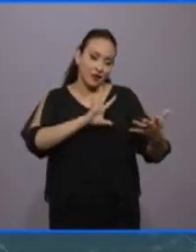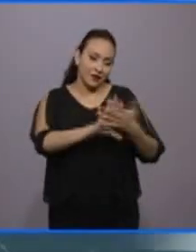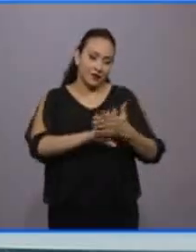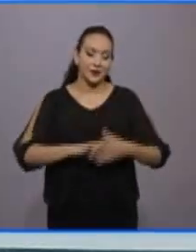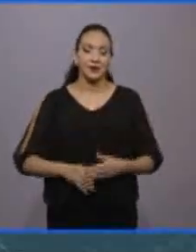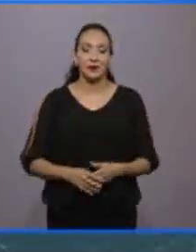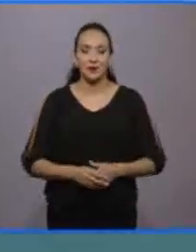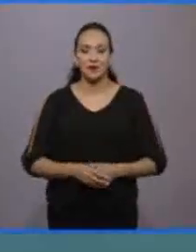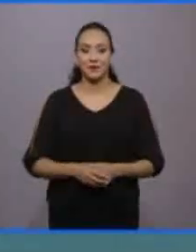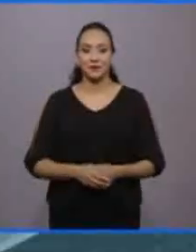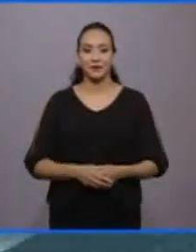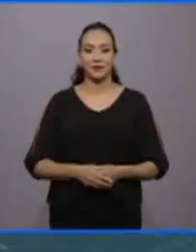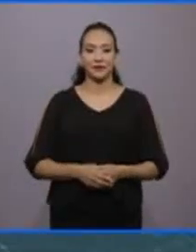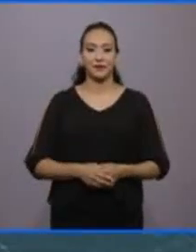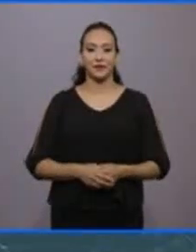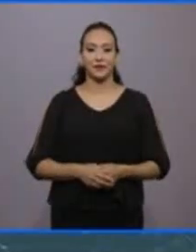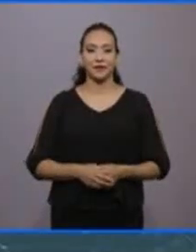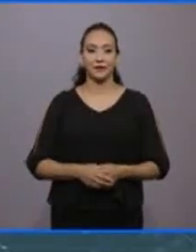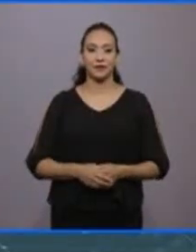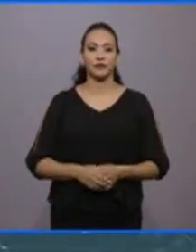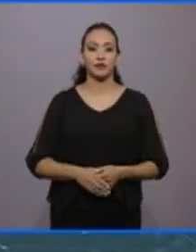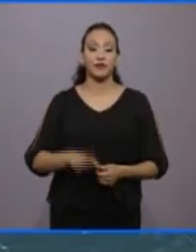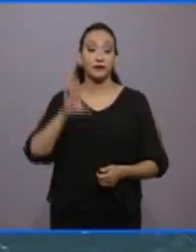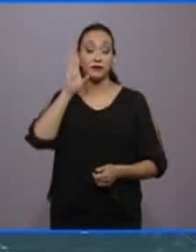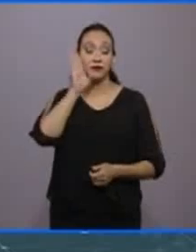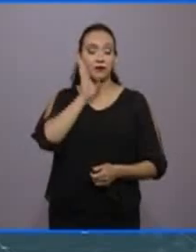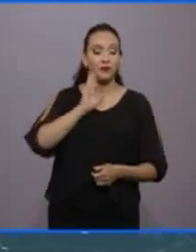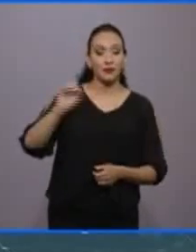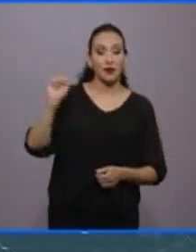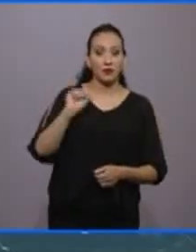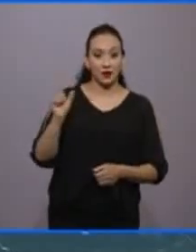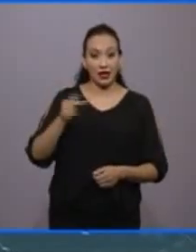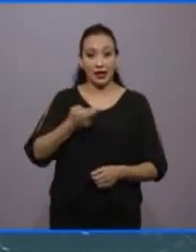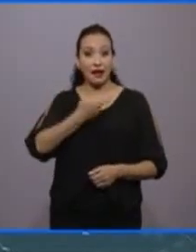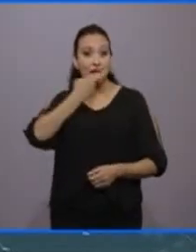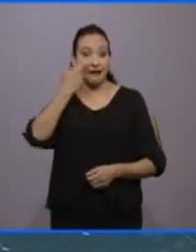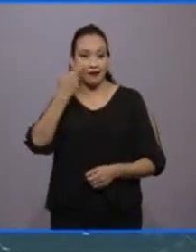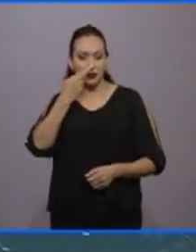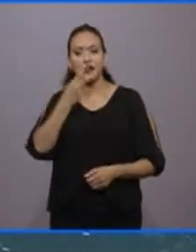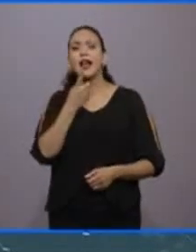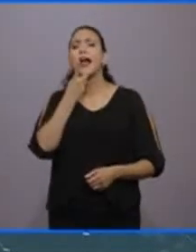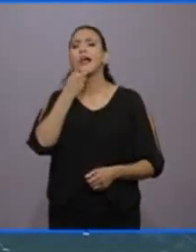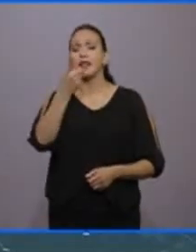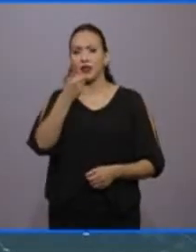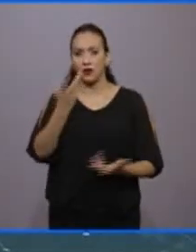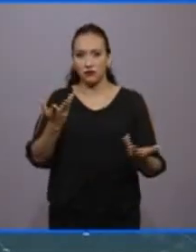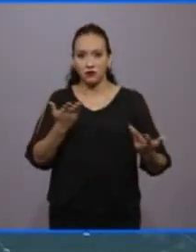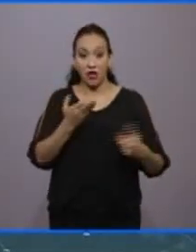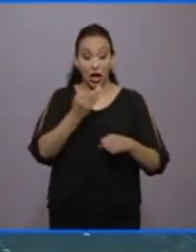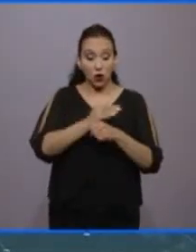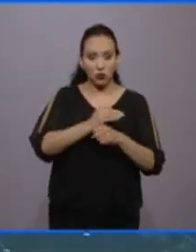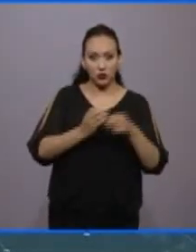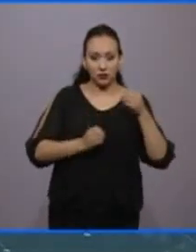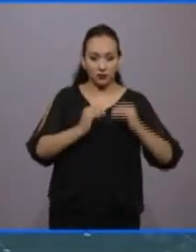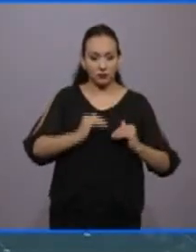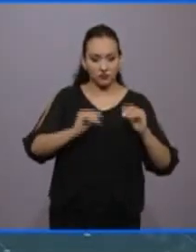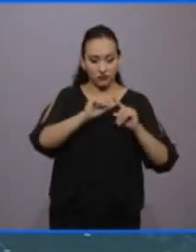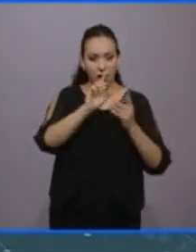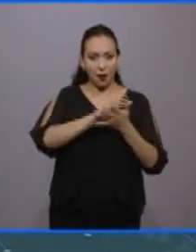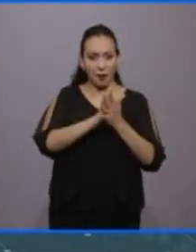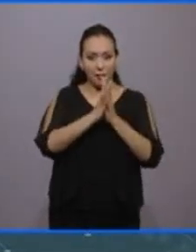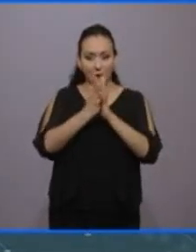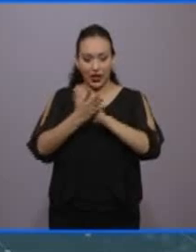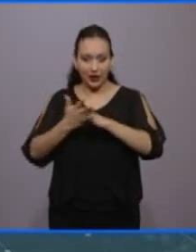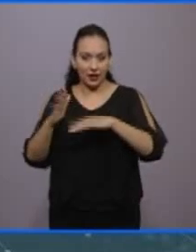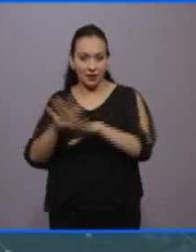sala. La ministra Ríos Farjad reconoció que con la transición de la Corte se podrían perder